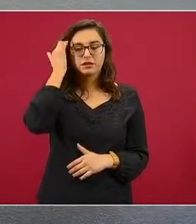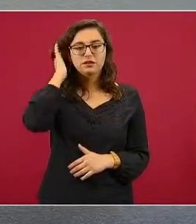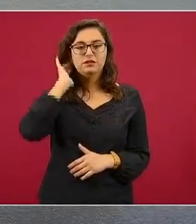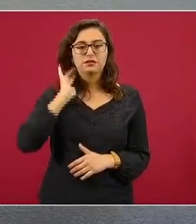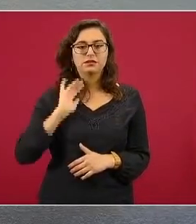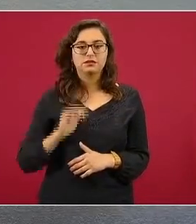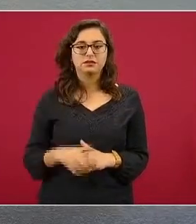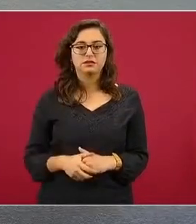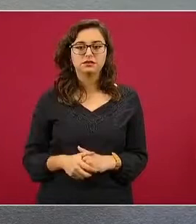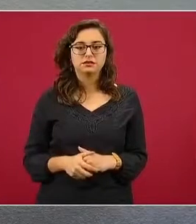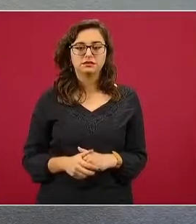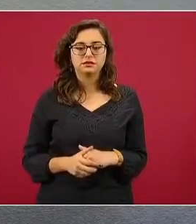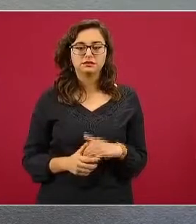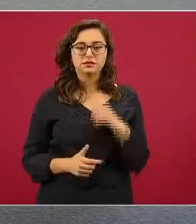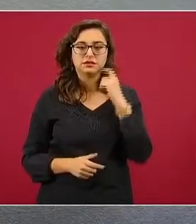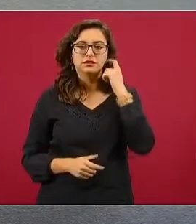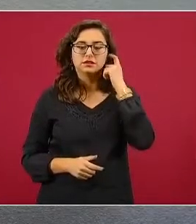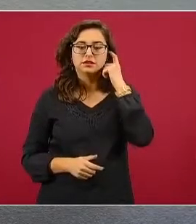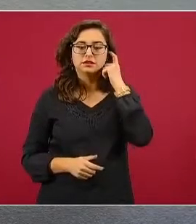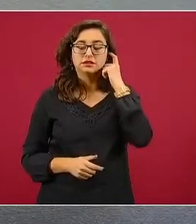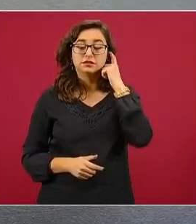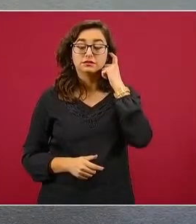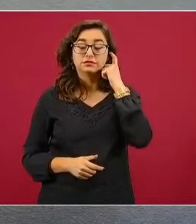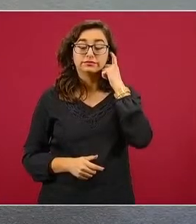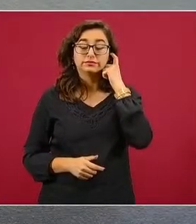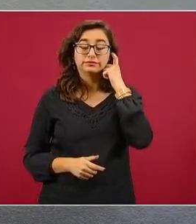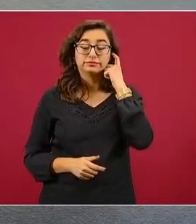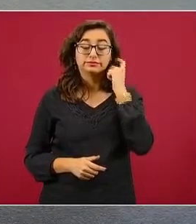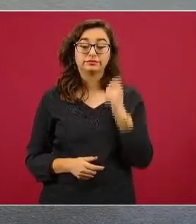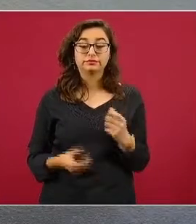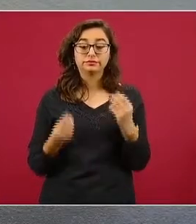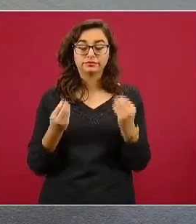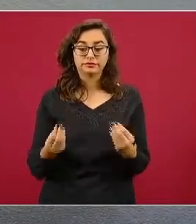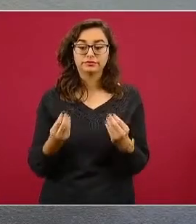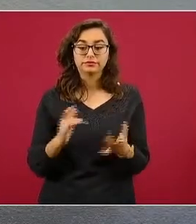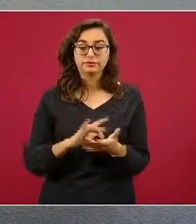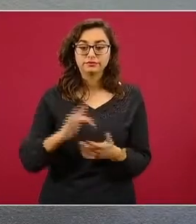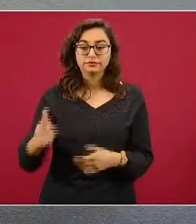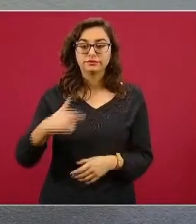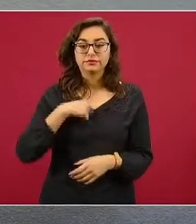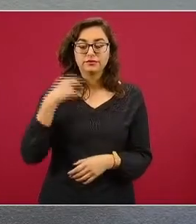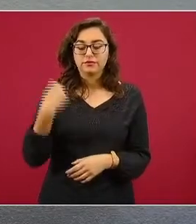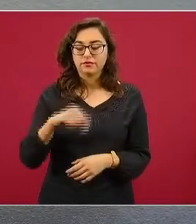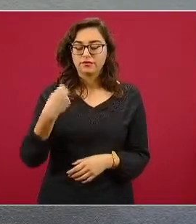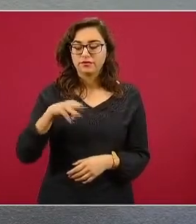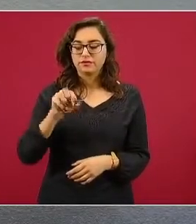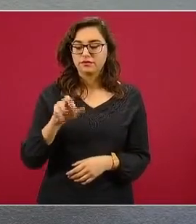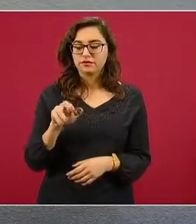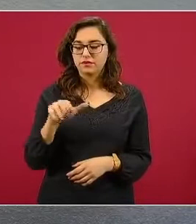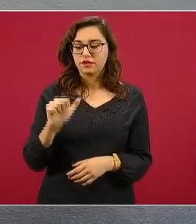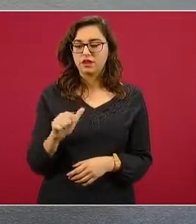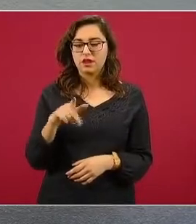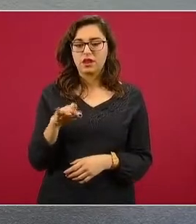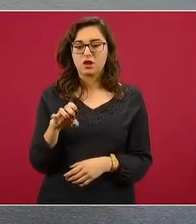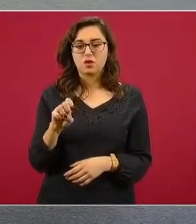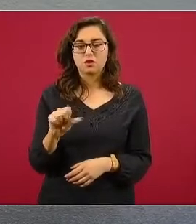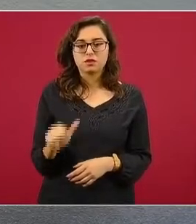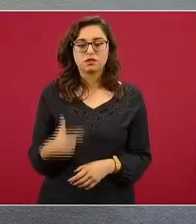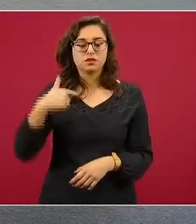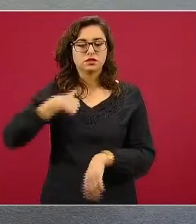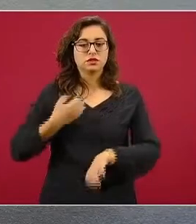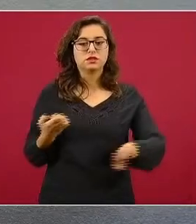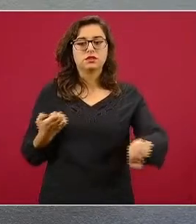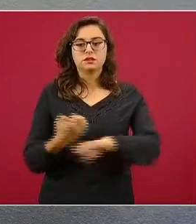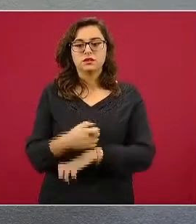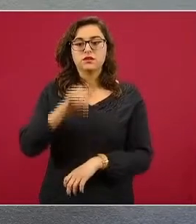Estamos bailoteando aquí. Muchas gracias. Buenas noches. Mi nombre es María Luisa Estrada. Vengo del estado de